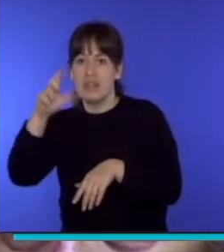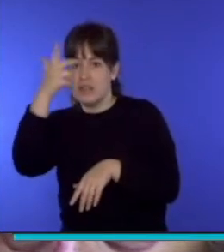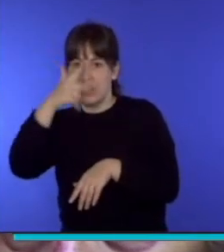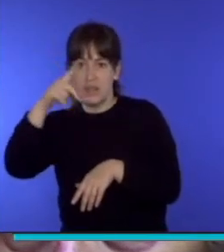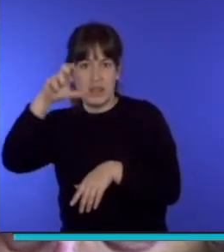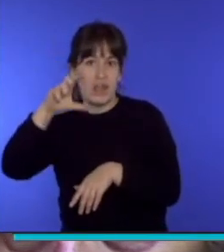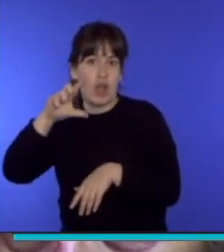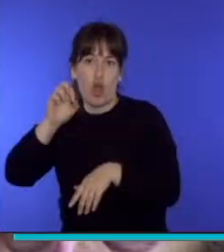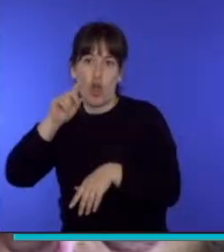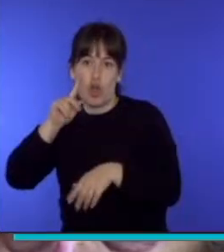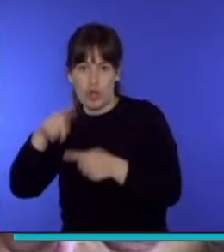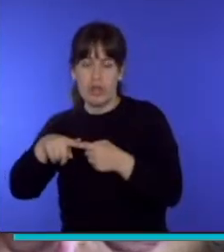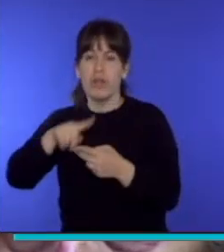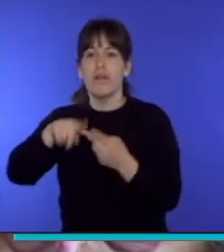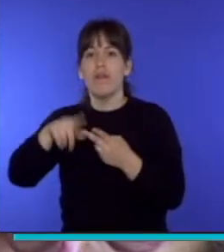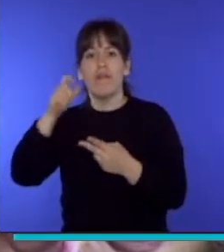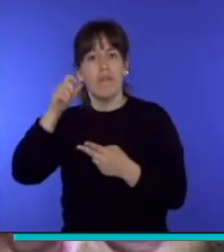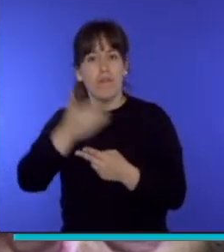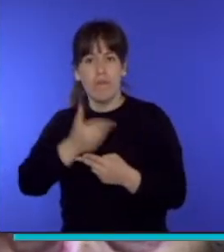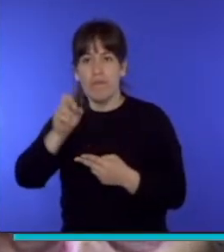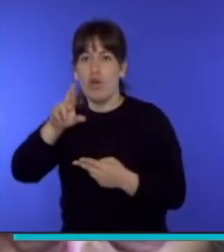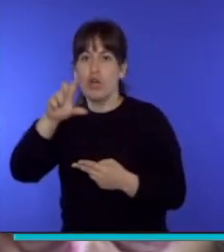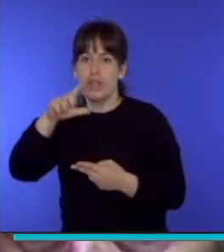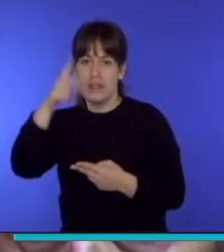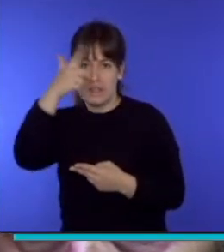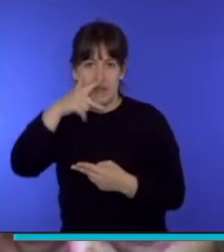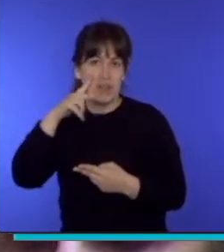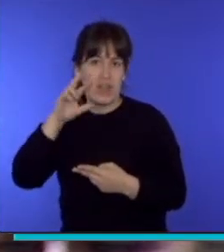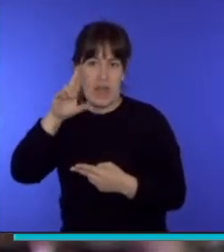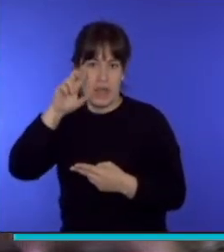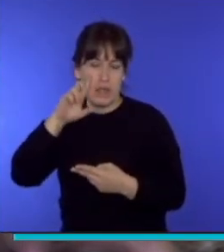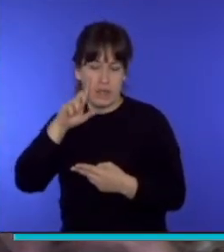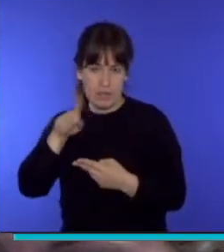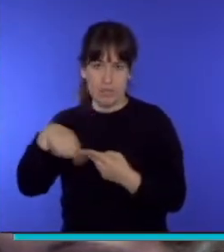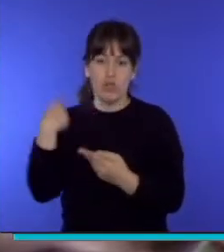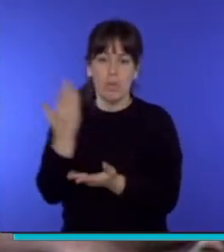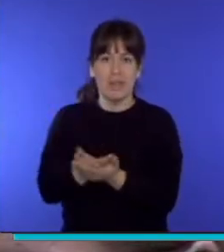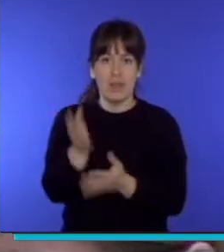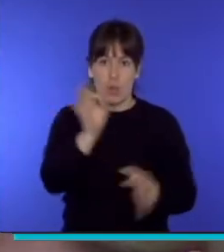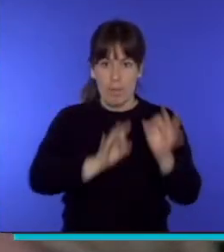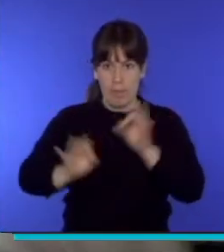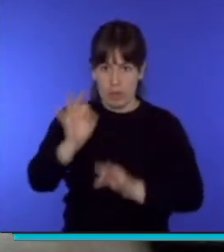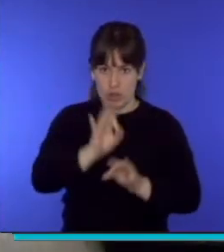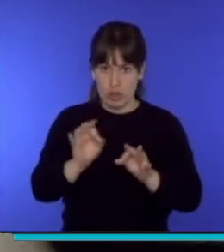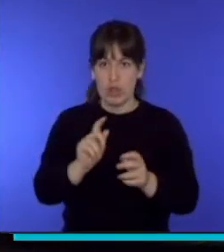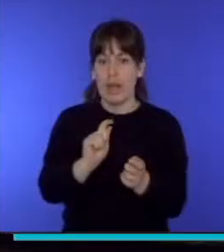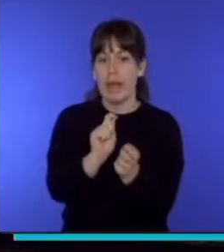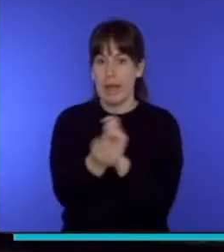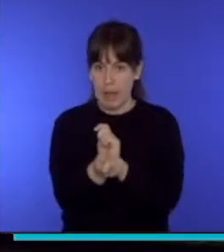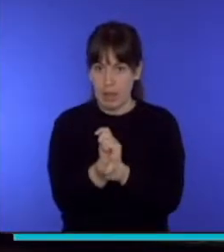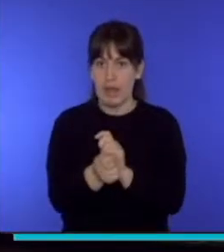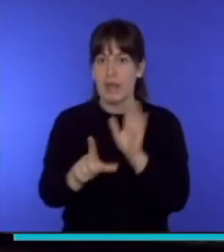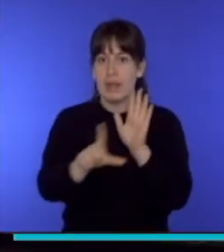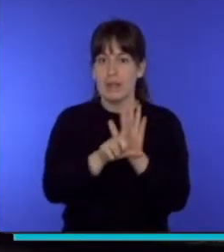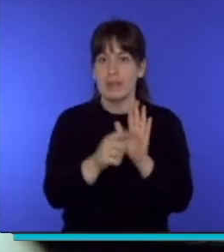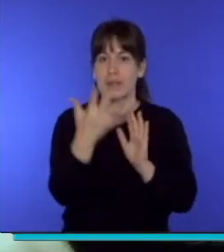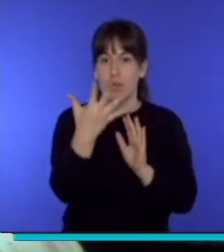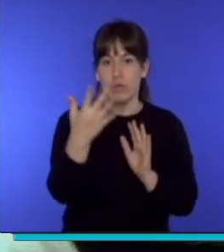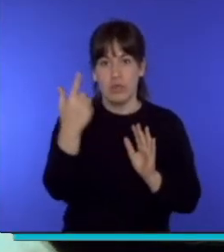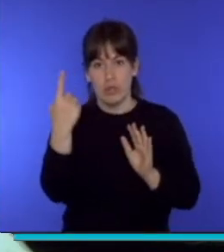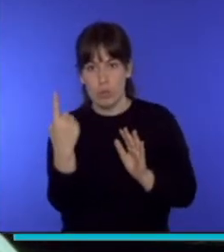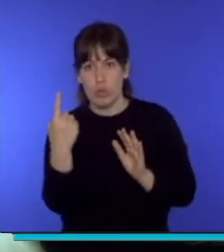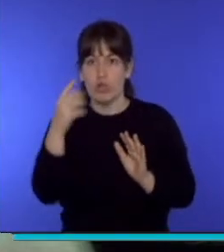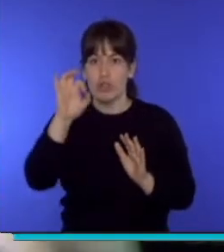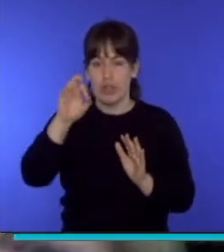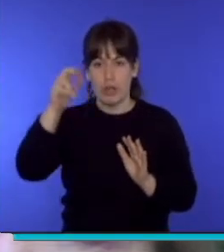Agustín Forcheri, en representación de nuestros respectivos bloques, presentamos un proyecto de modificación de la Ley 5109, estableciendo la